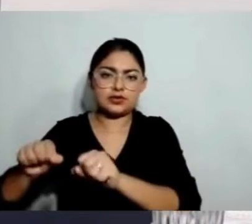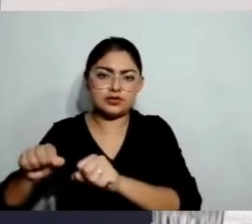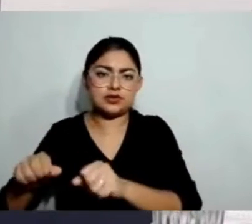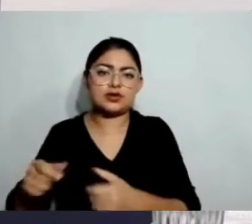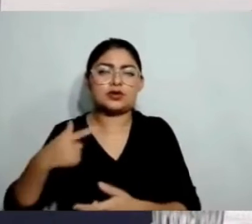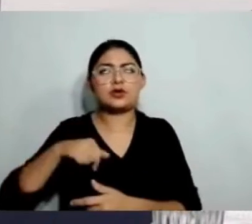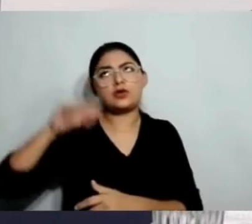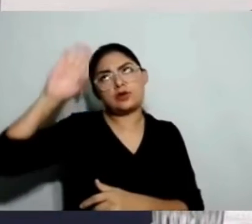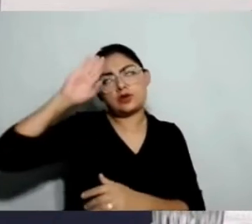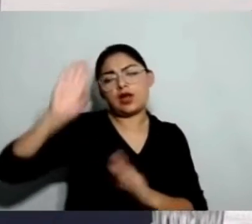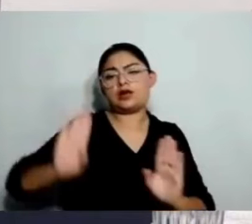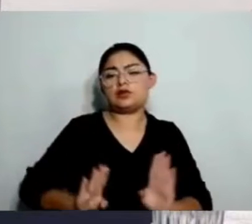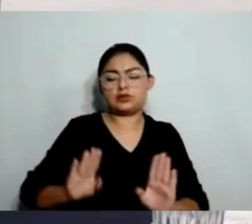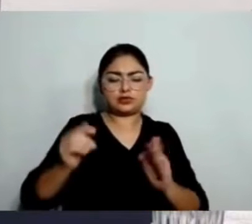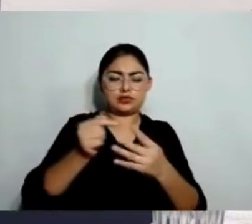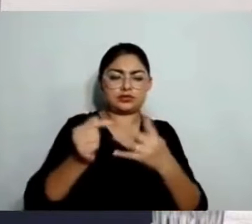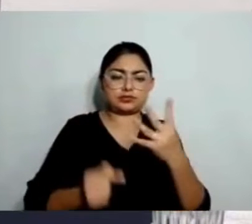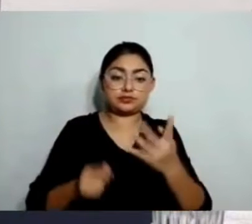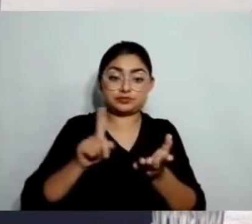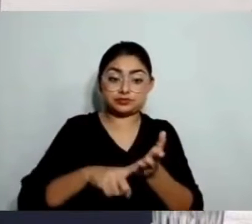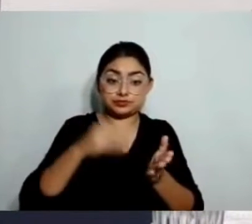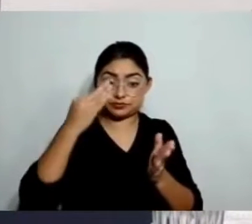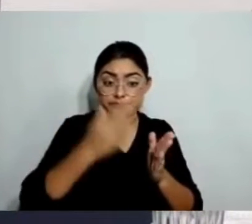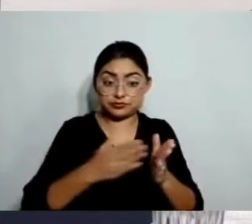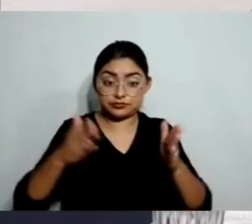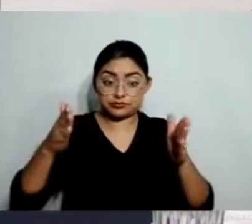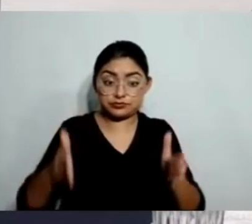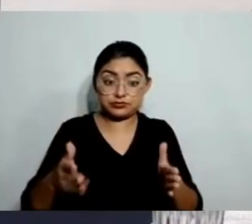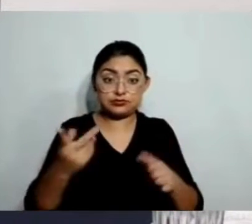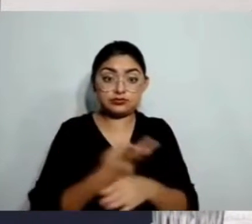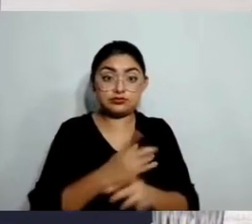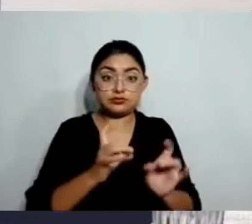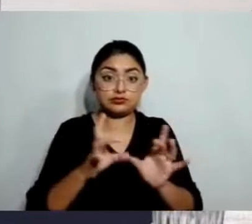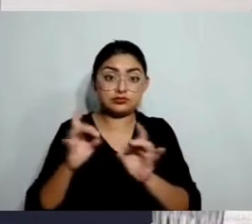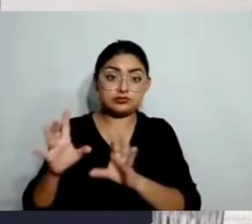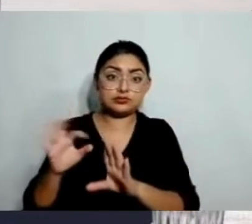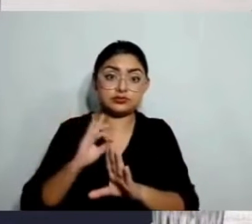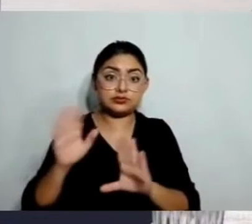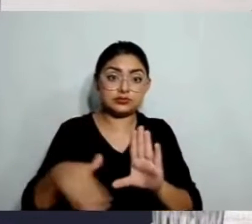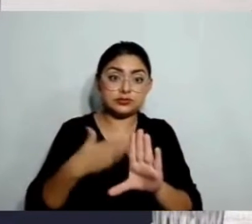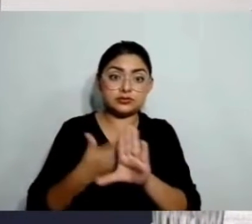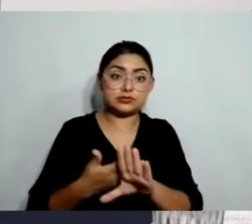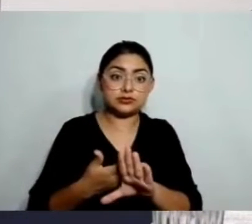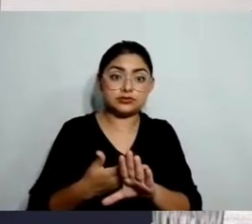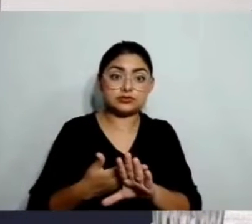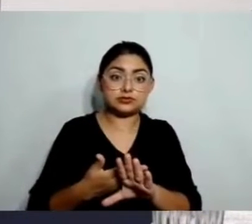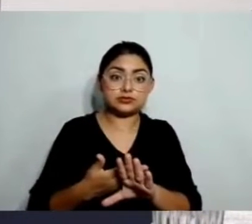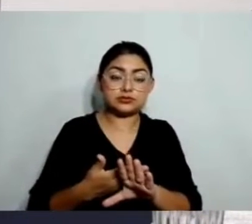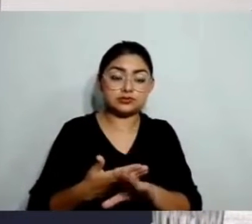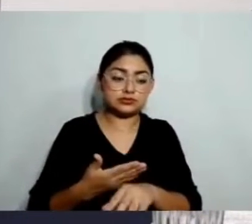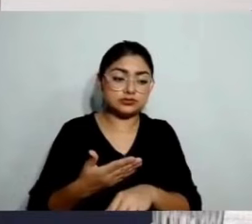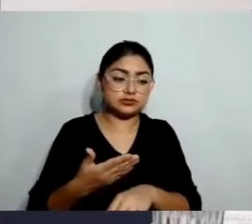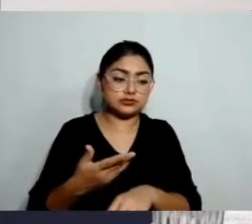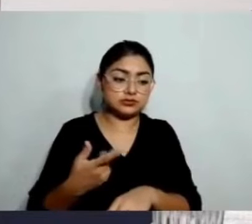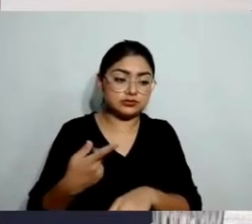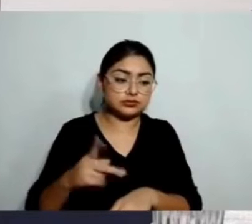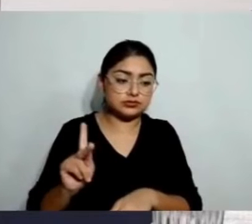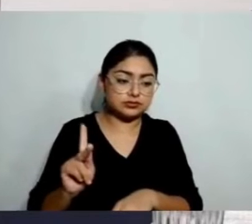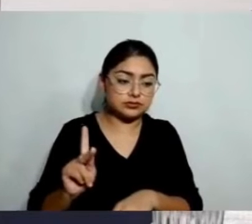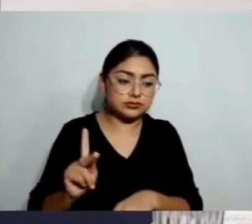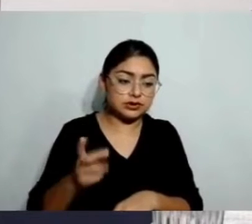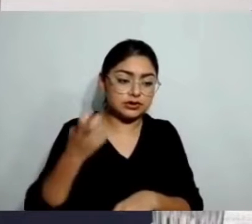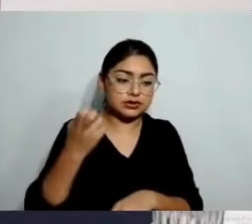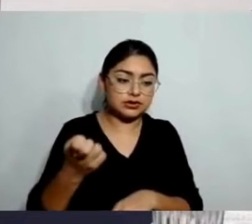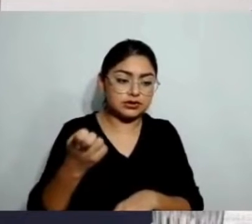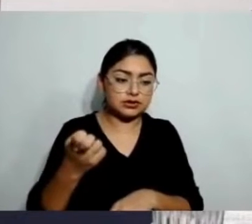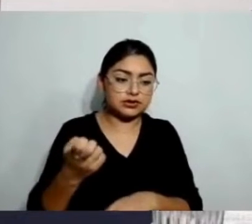puedan suceder dur en ese lapso le afectan de una manera estándar una manera común pero pues eso es falso porque